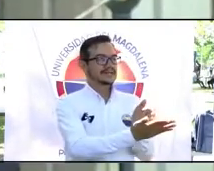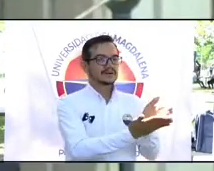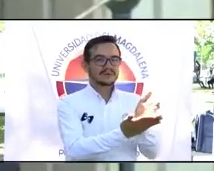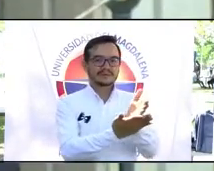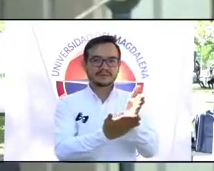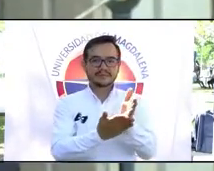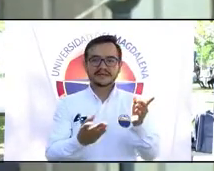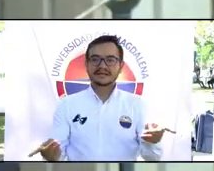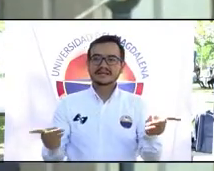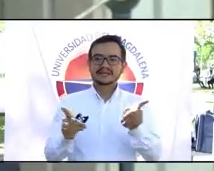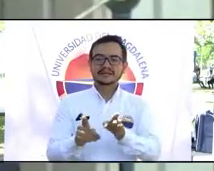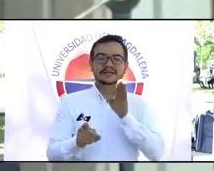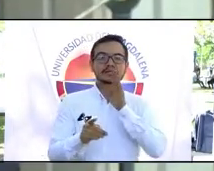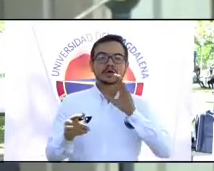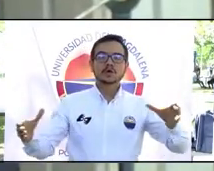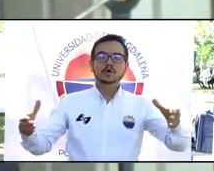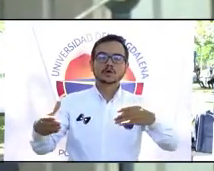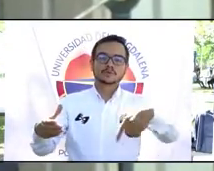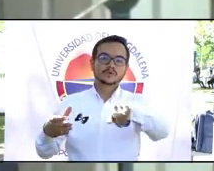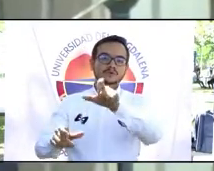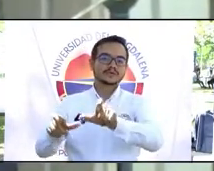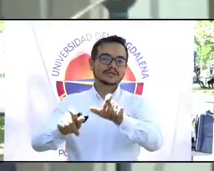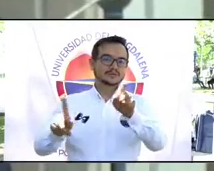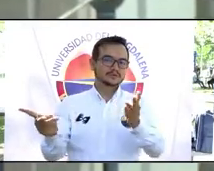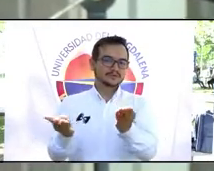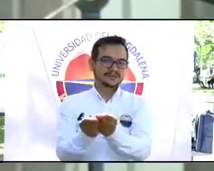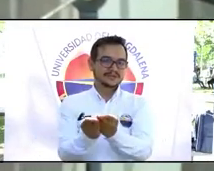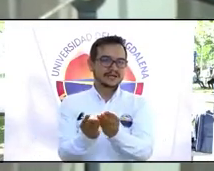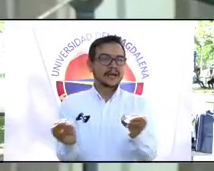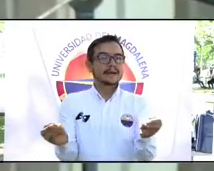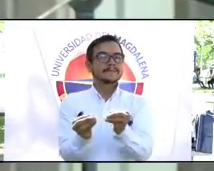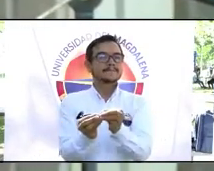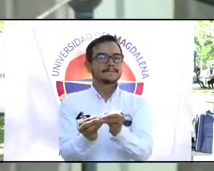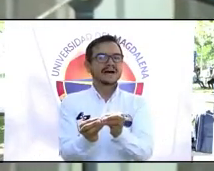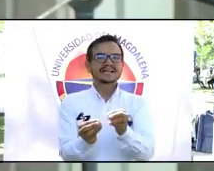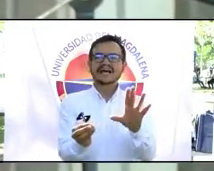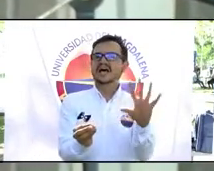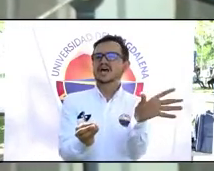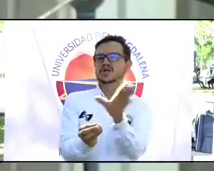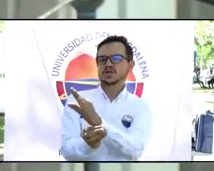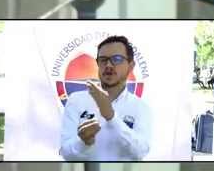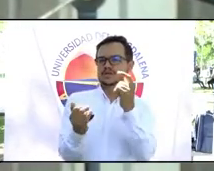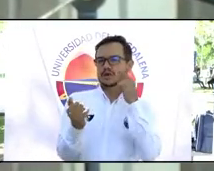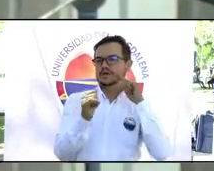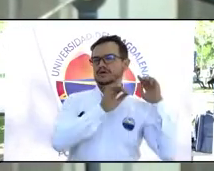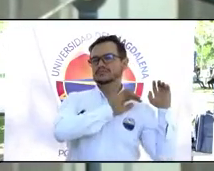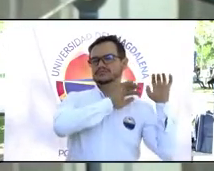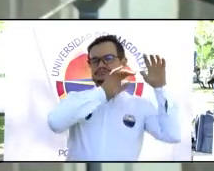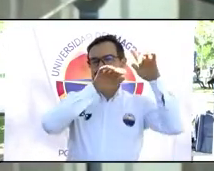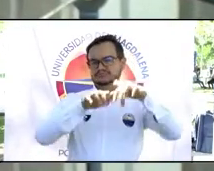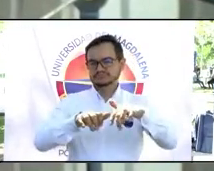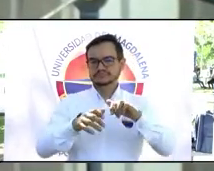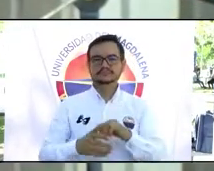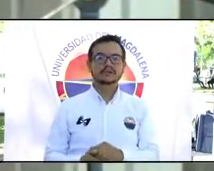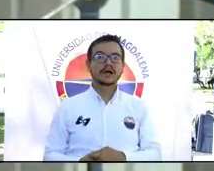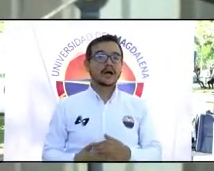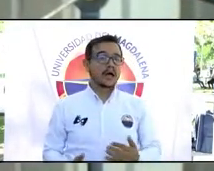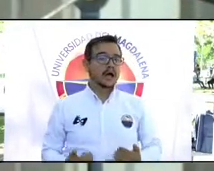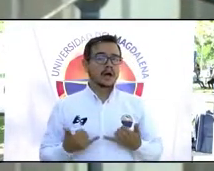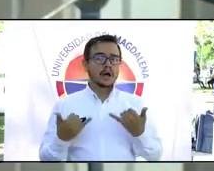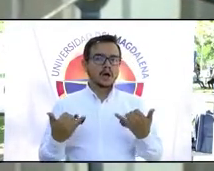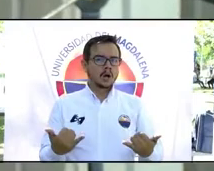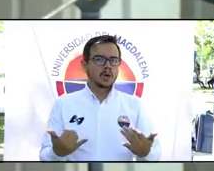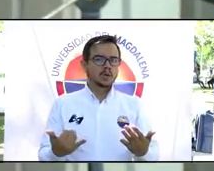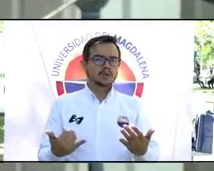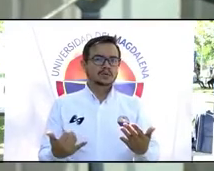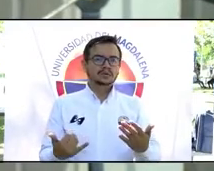estamento estudiantil y a los diferentes asistentes que están en este espacio. En este momento,